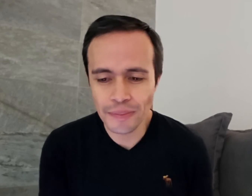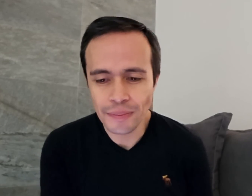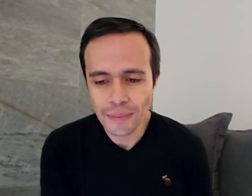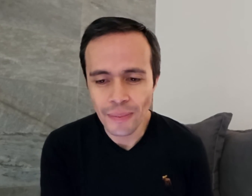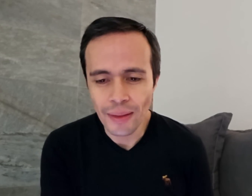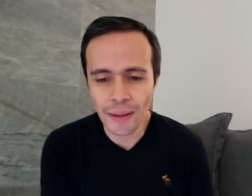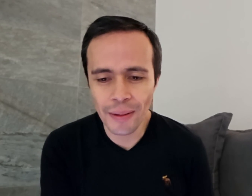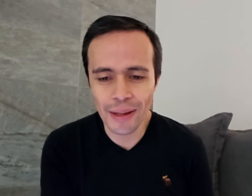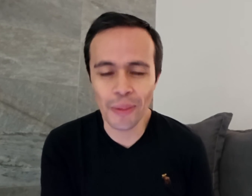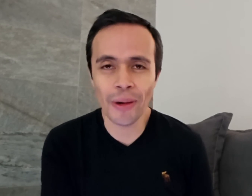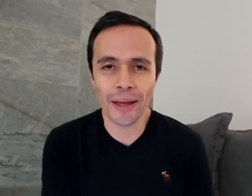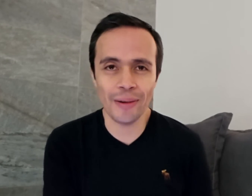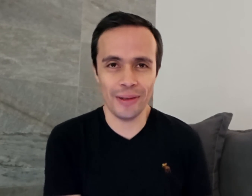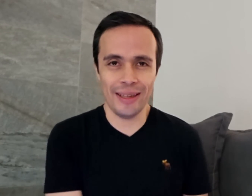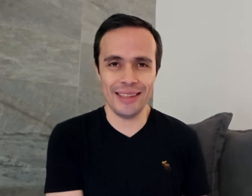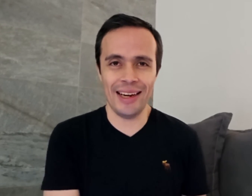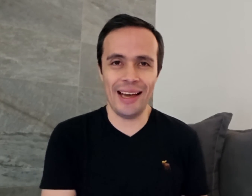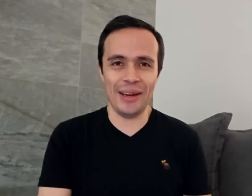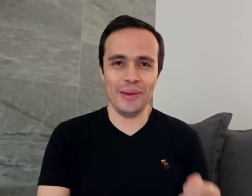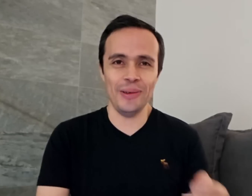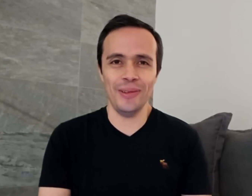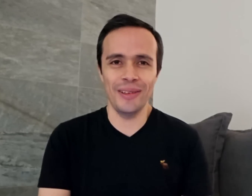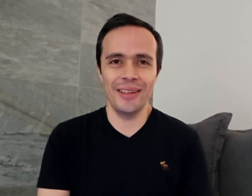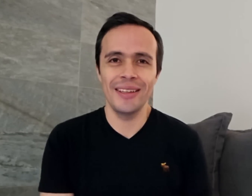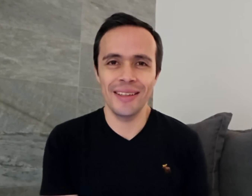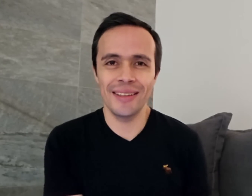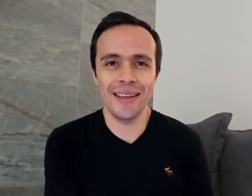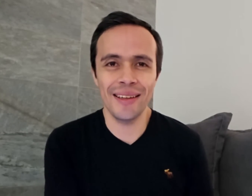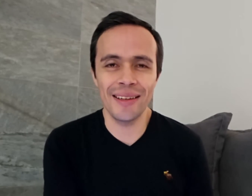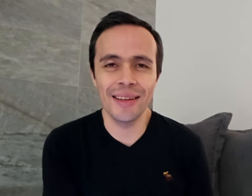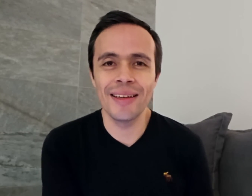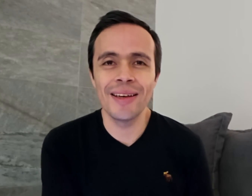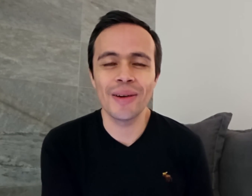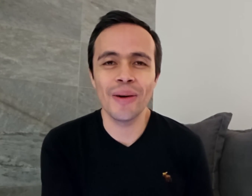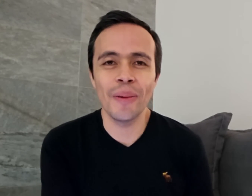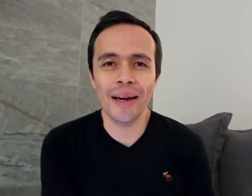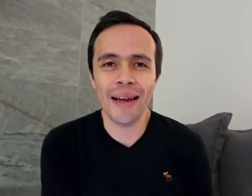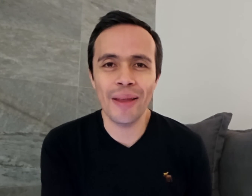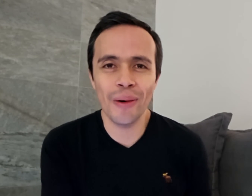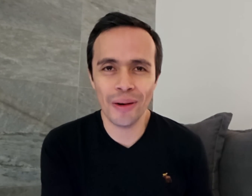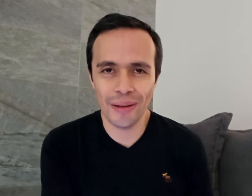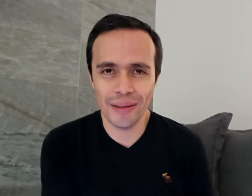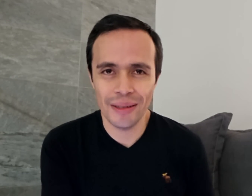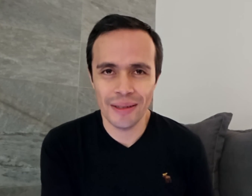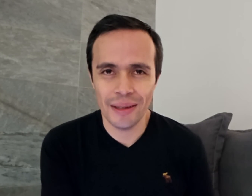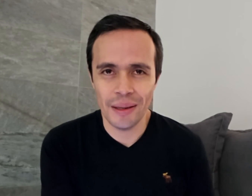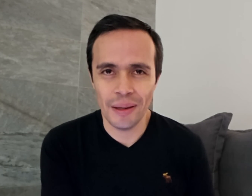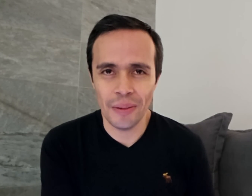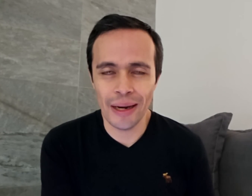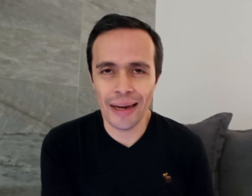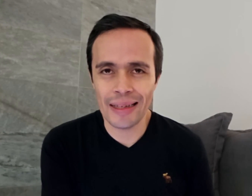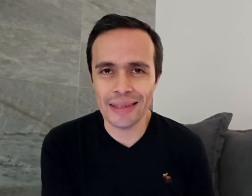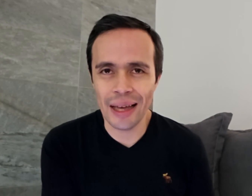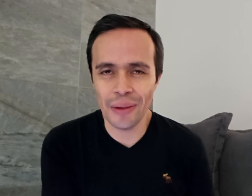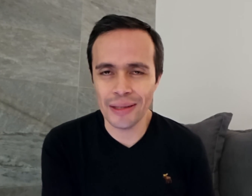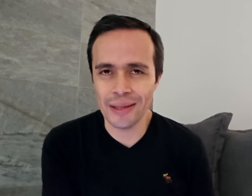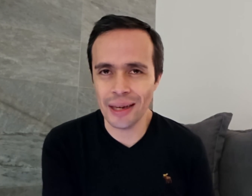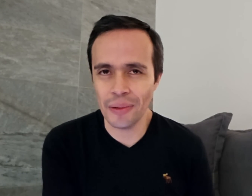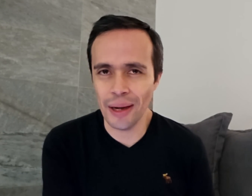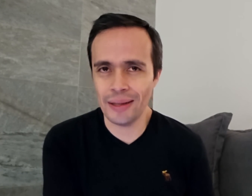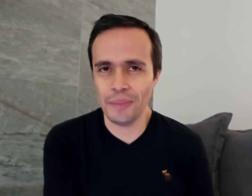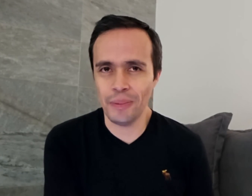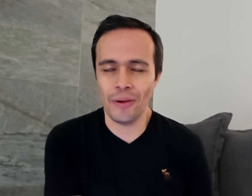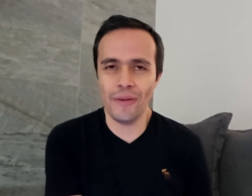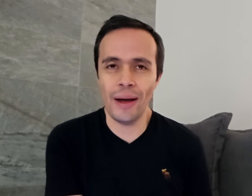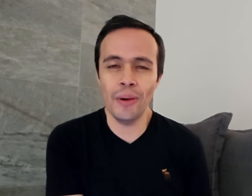cómo. Ni modo que con el salario del gobernador lo hubiera alcanzado a